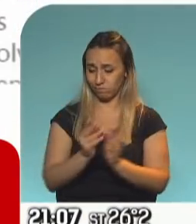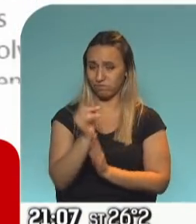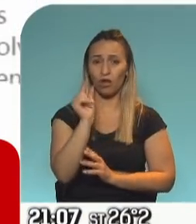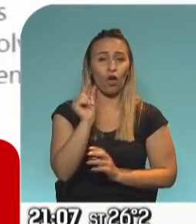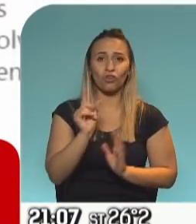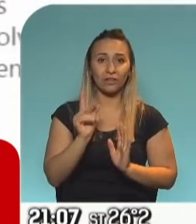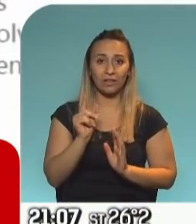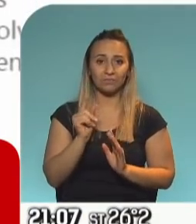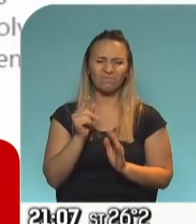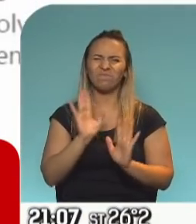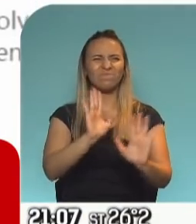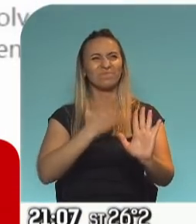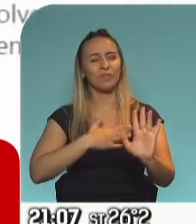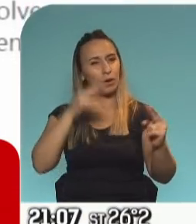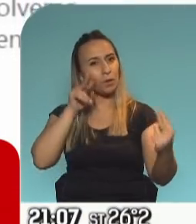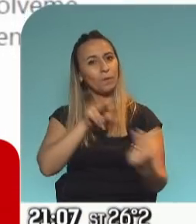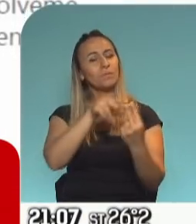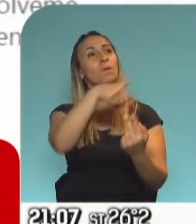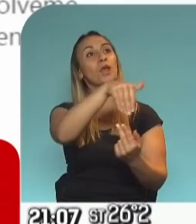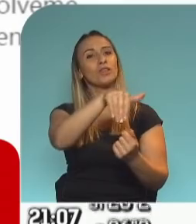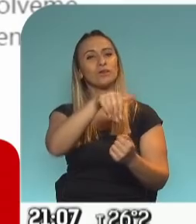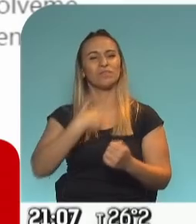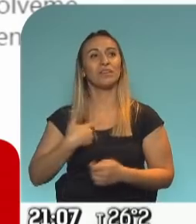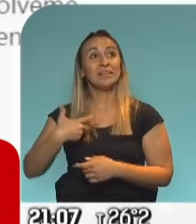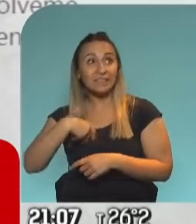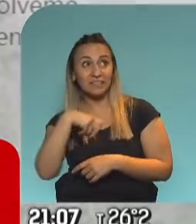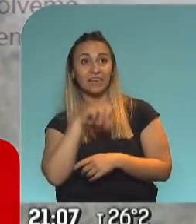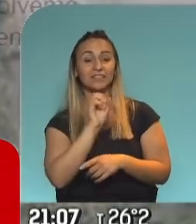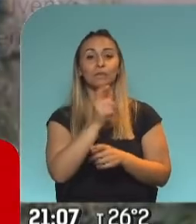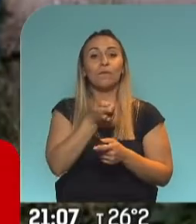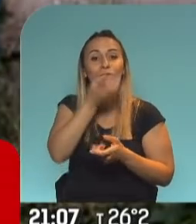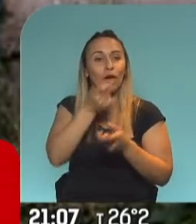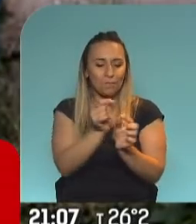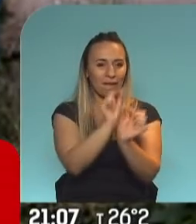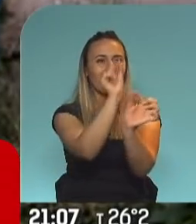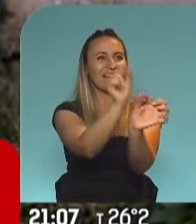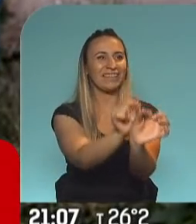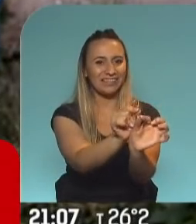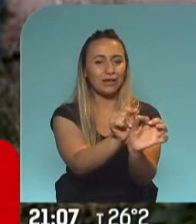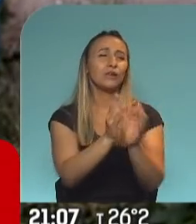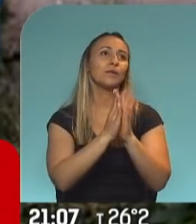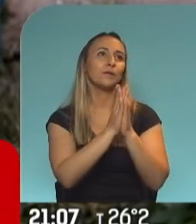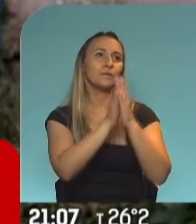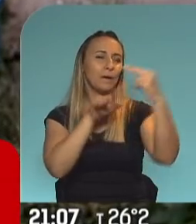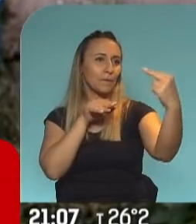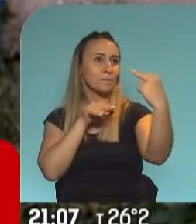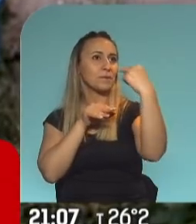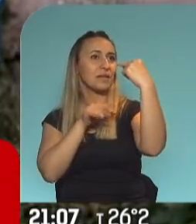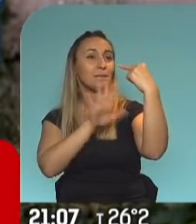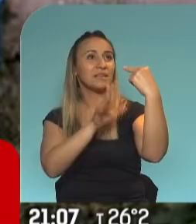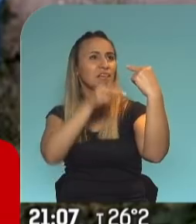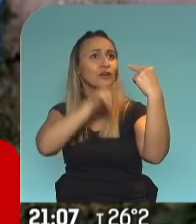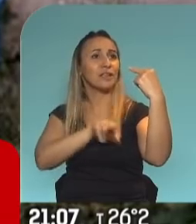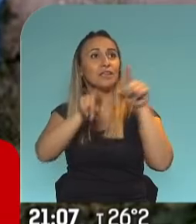pronto. Te llevo margaritas para decorar tus medias de jugador. Y por favor, volveme a mirar con ese amor que se ve en la